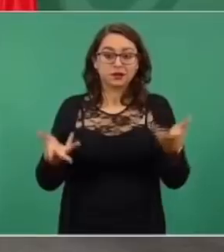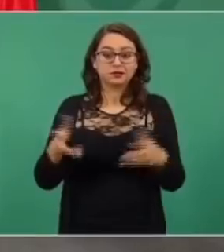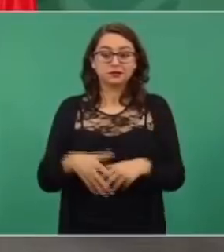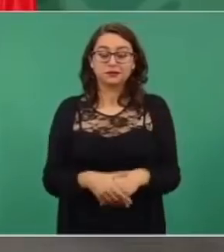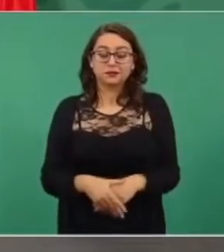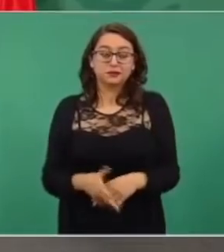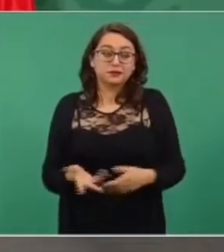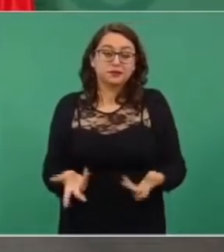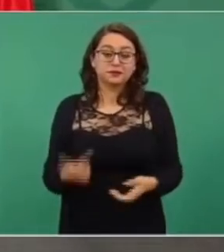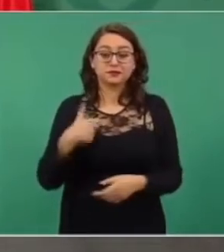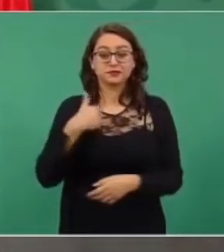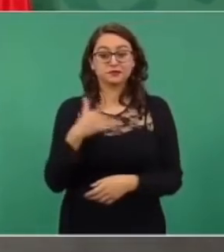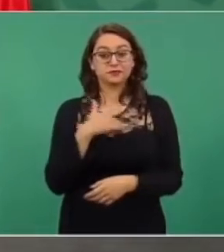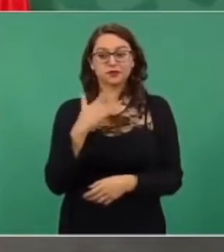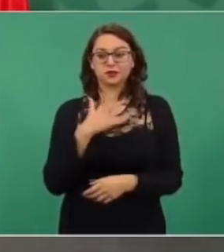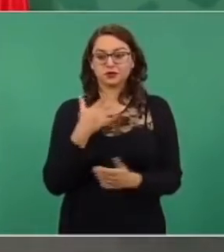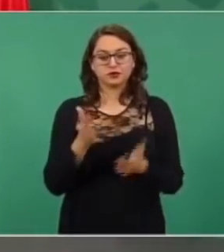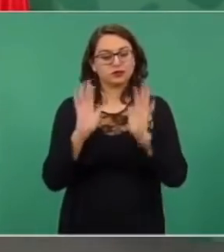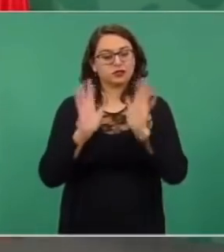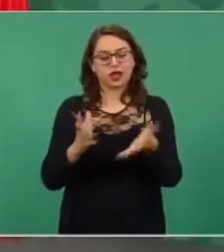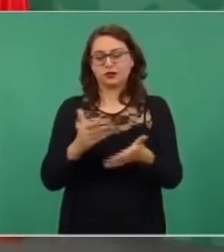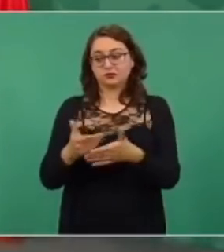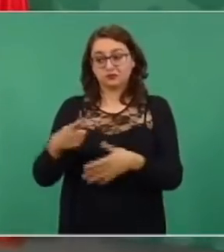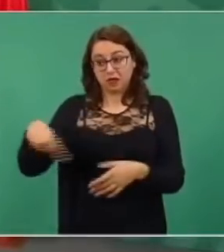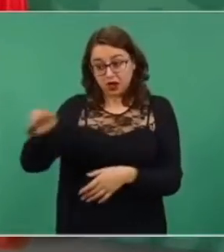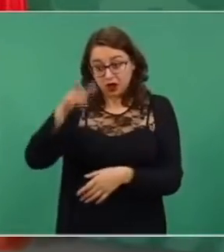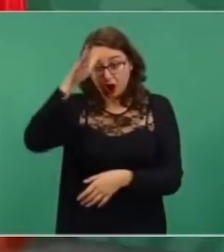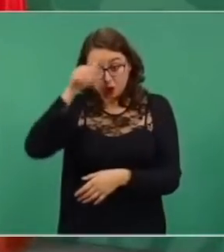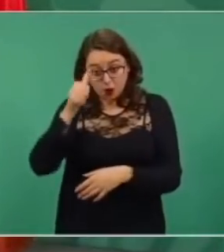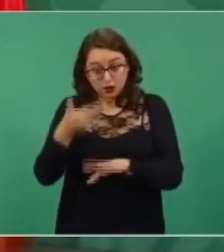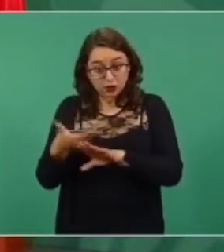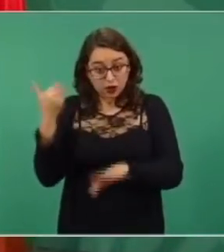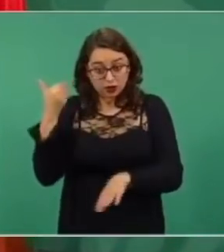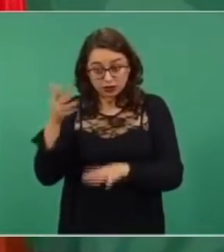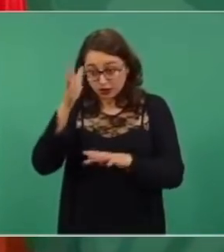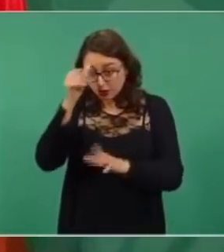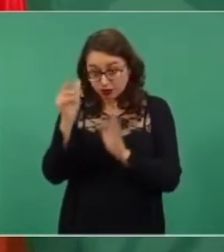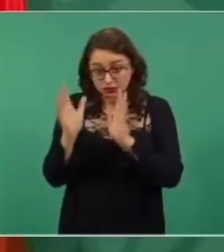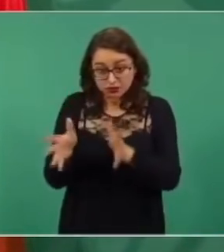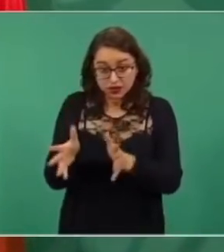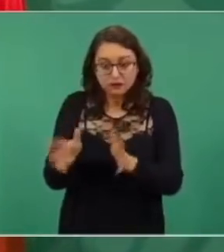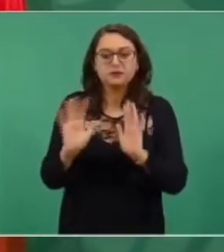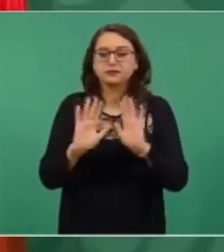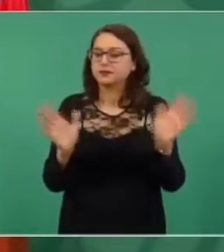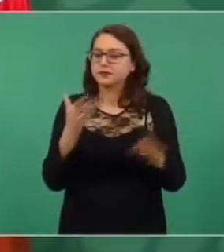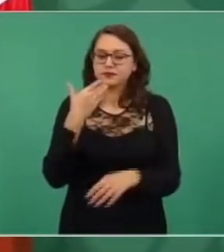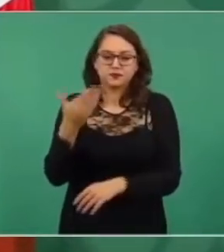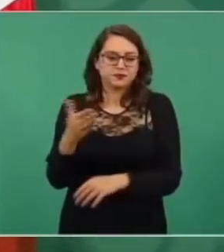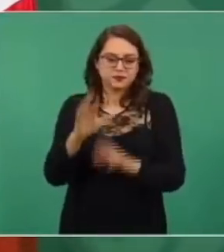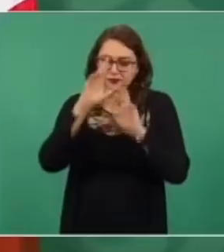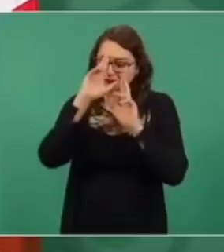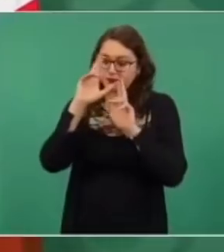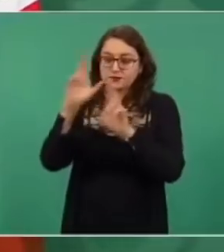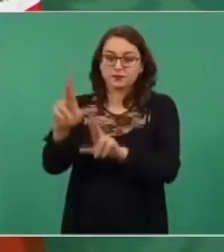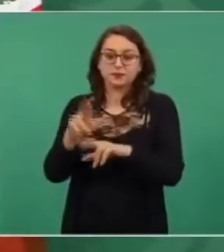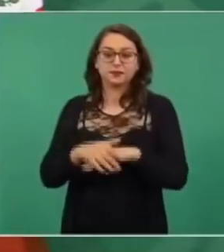que se queden las cosas como están, porque es como